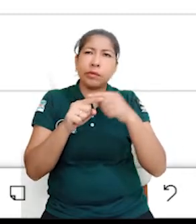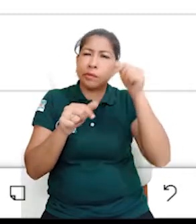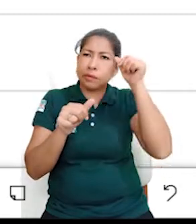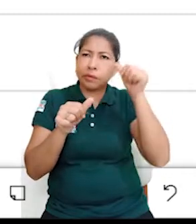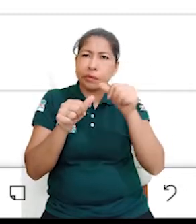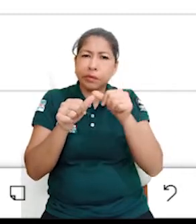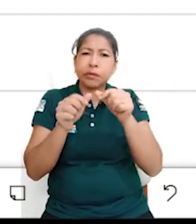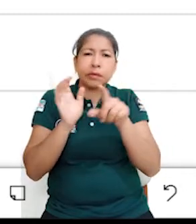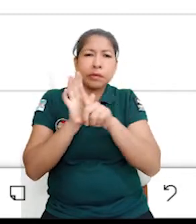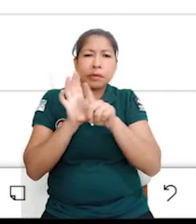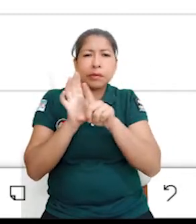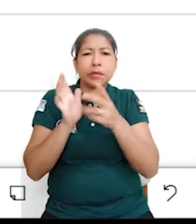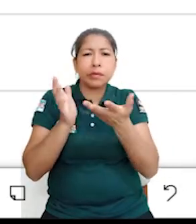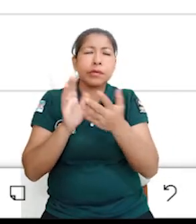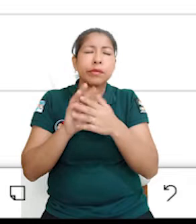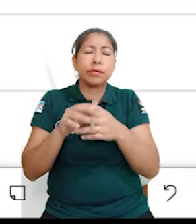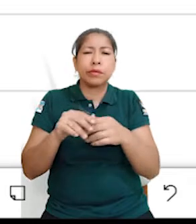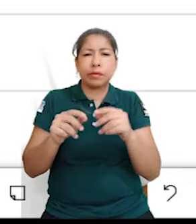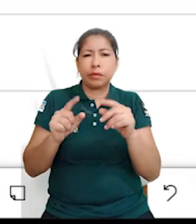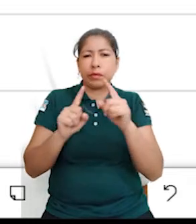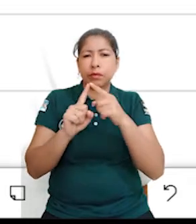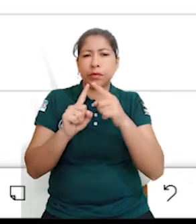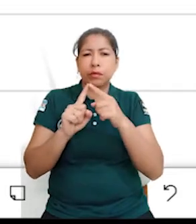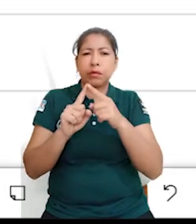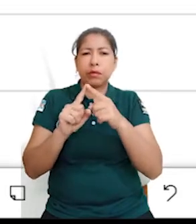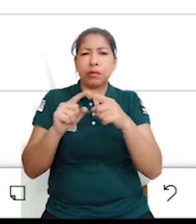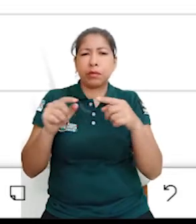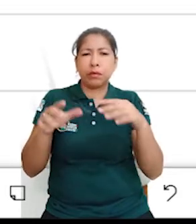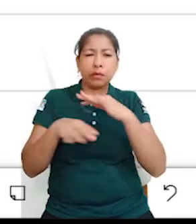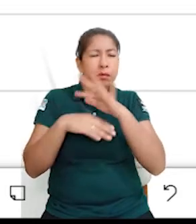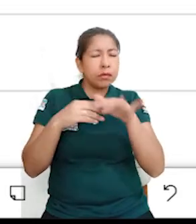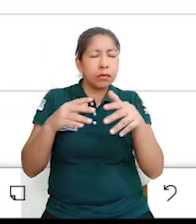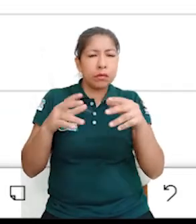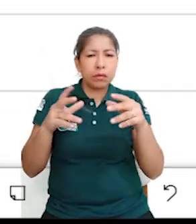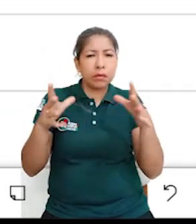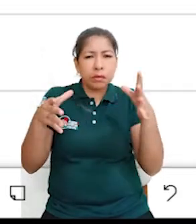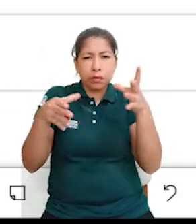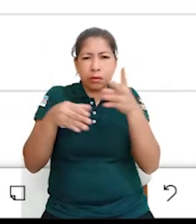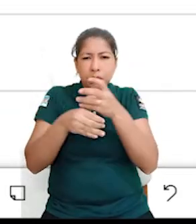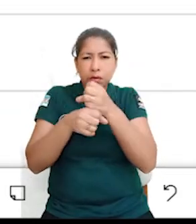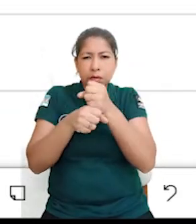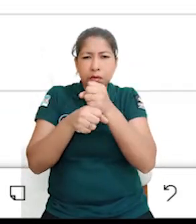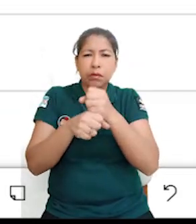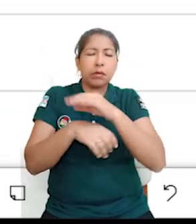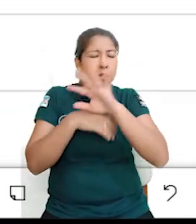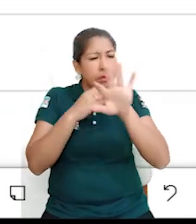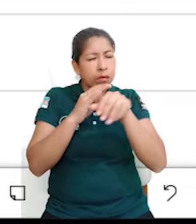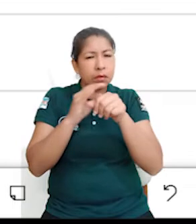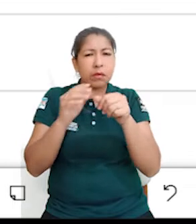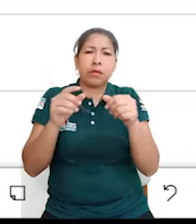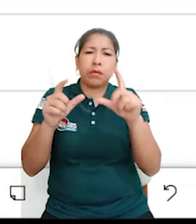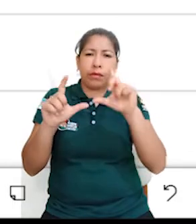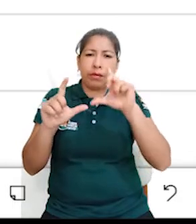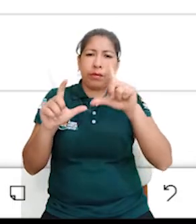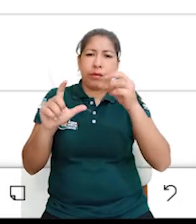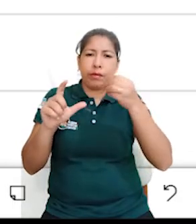argumento. Entonces vamos a hacer ello primero, luego vamos a unir estos dos logaritmos como logaritmo de un cociente, puesto que la